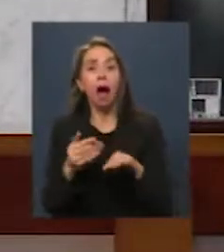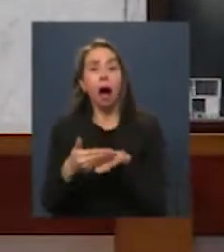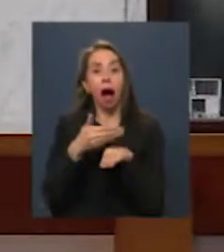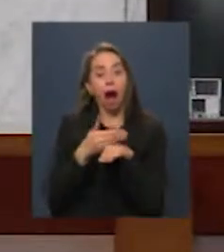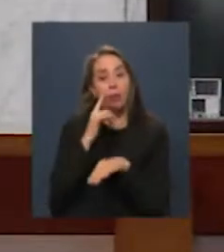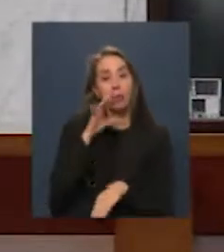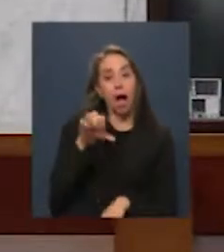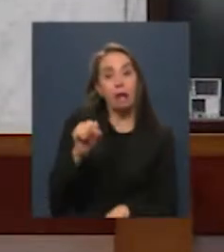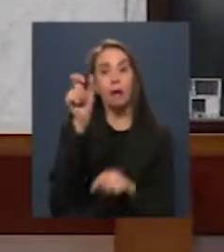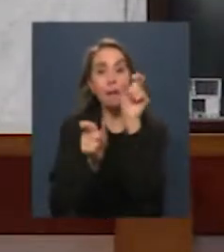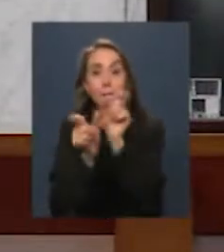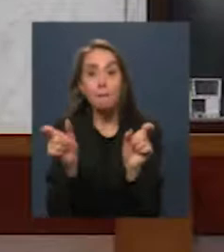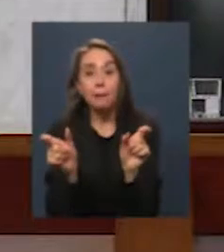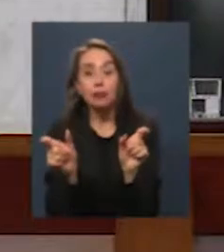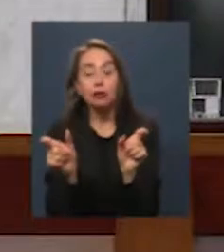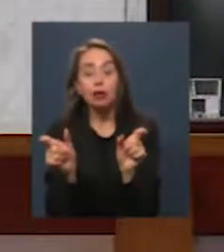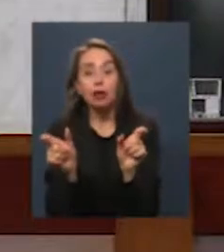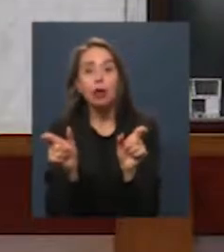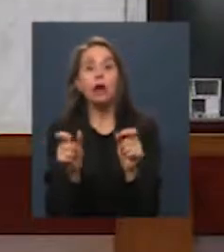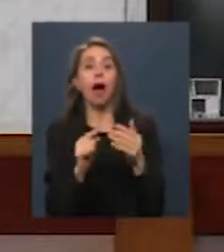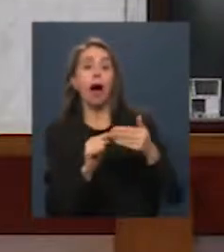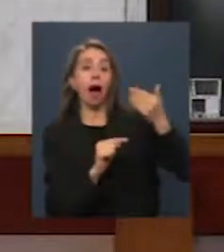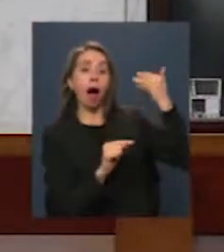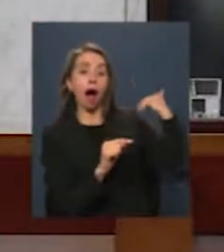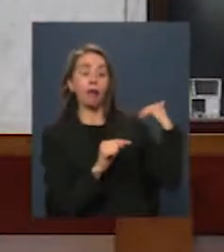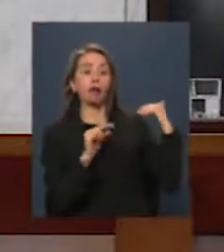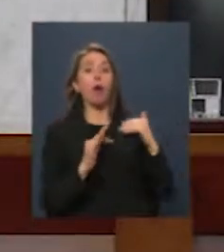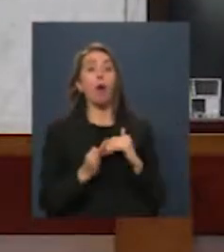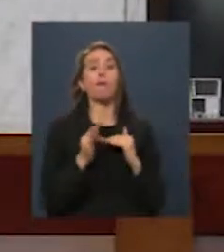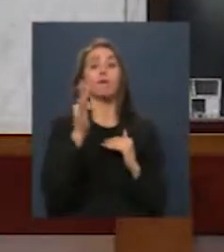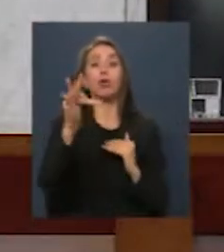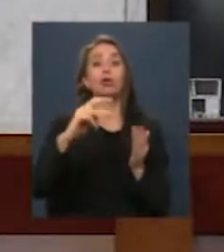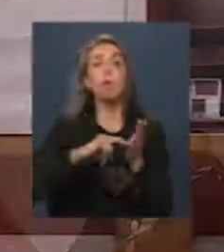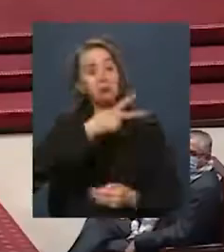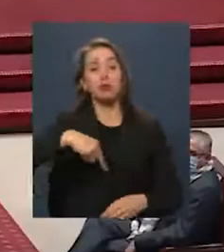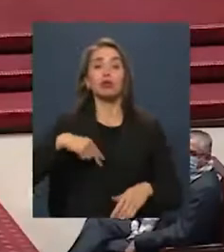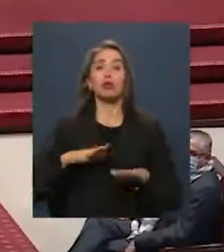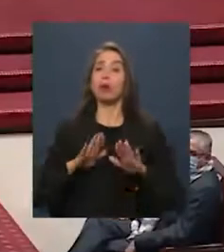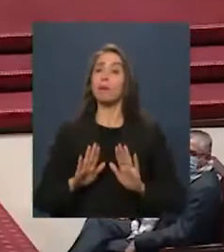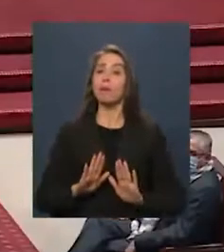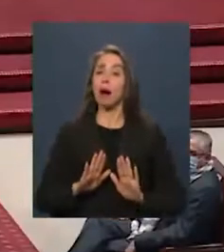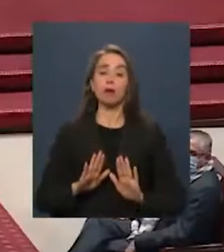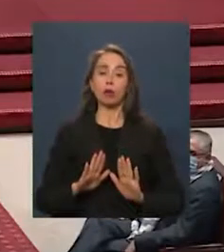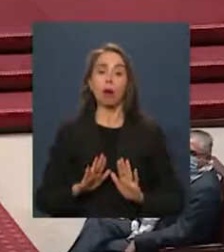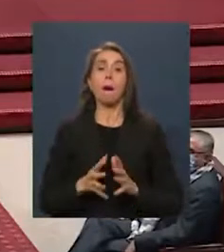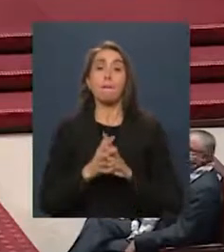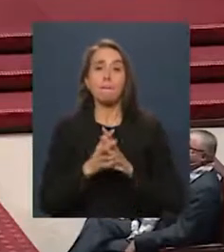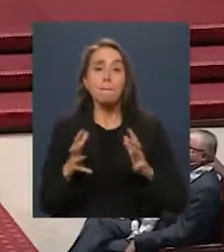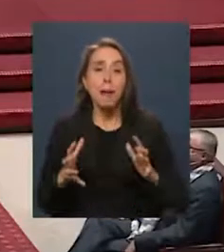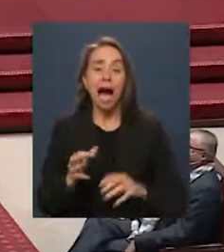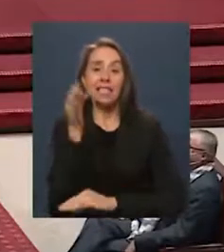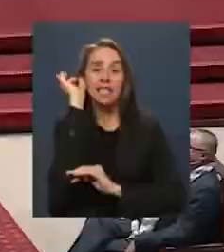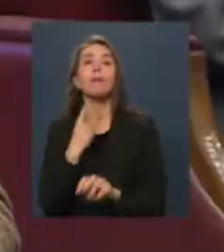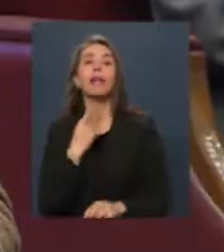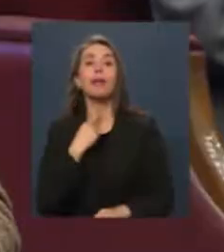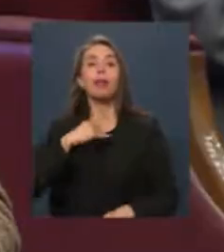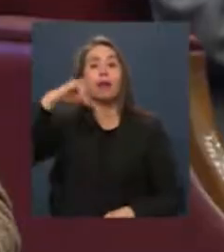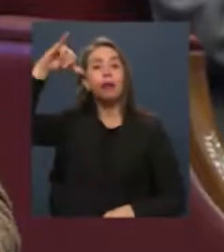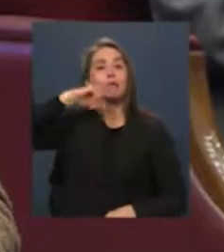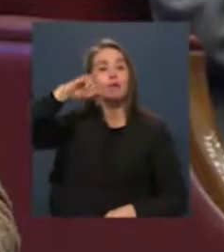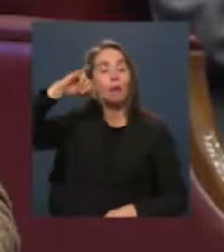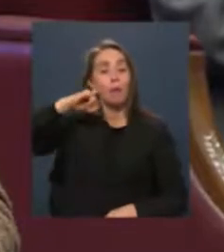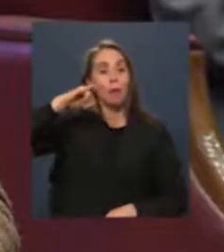tratar a aquellas personas que han o pudiesen desarrollar problemas relacionados a la salud mental. El presidente Diego Paulsen también tuvo palabras para